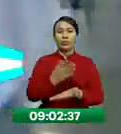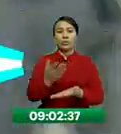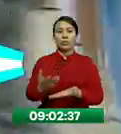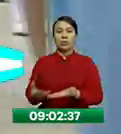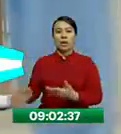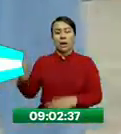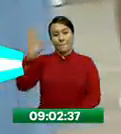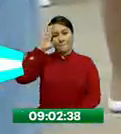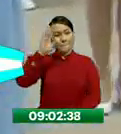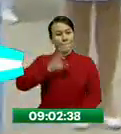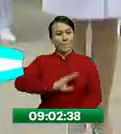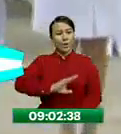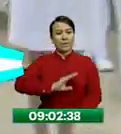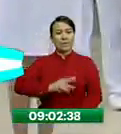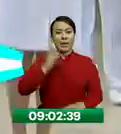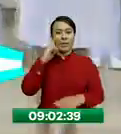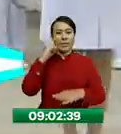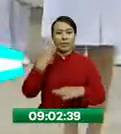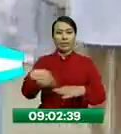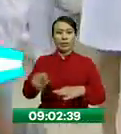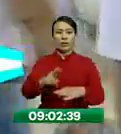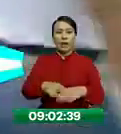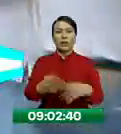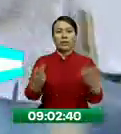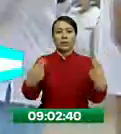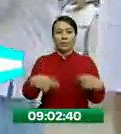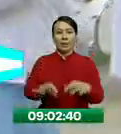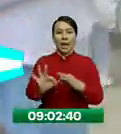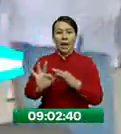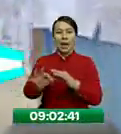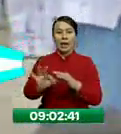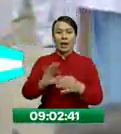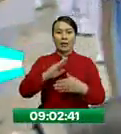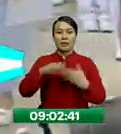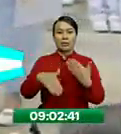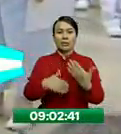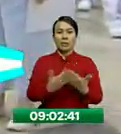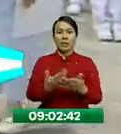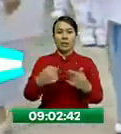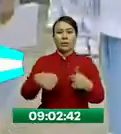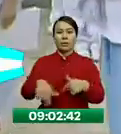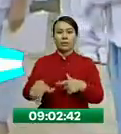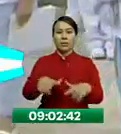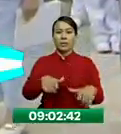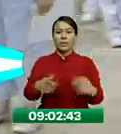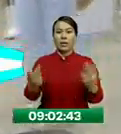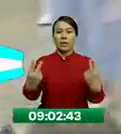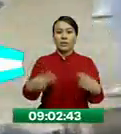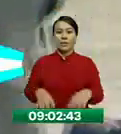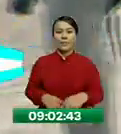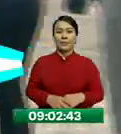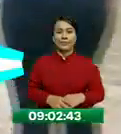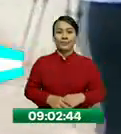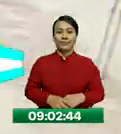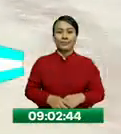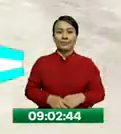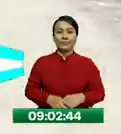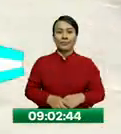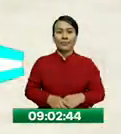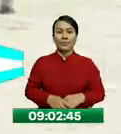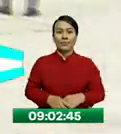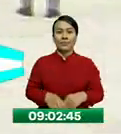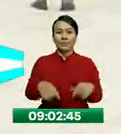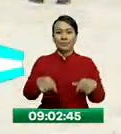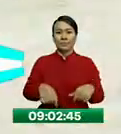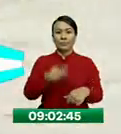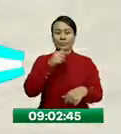Metropolitana, también en unas retretas que se realizarán en ese lugar. Mientras que aquí hay ya la